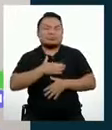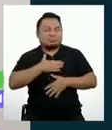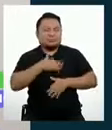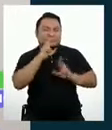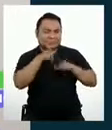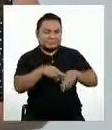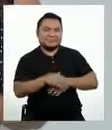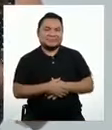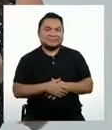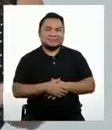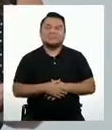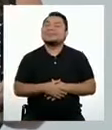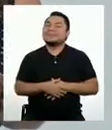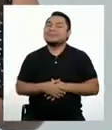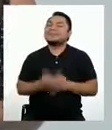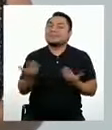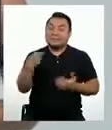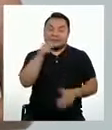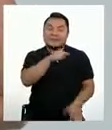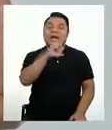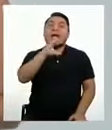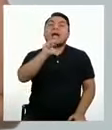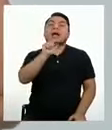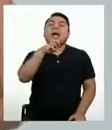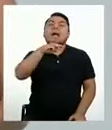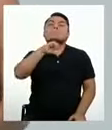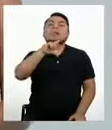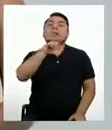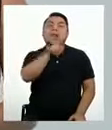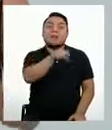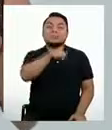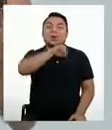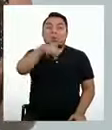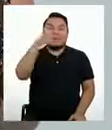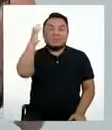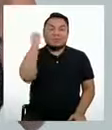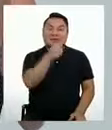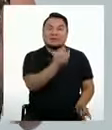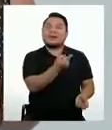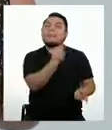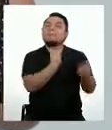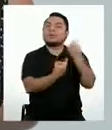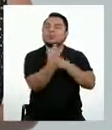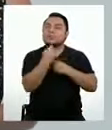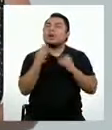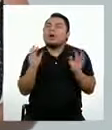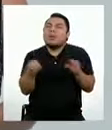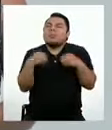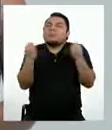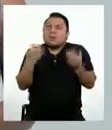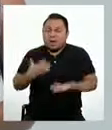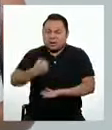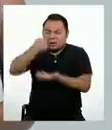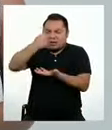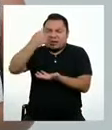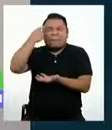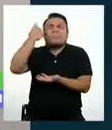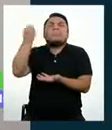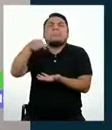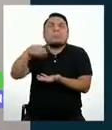gusto. Camila de San Juan de Miraflores nos pregunta lo siguiente. ¿Cómo y por qué se crearon los